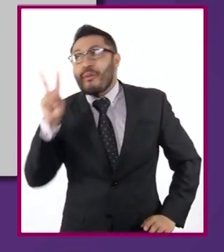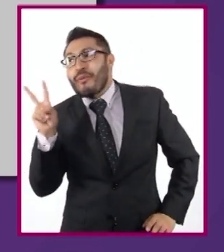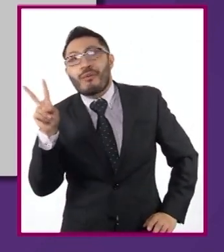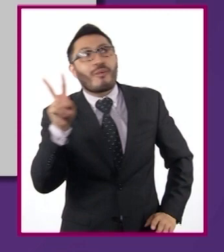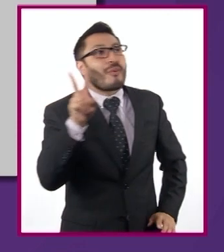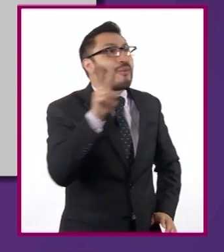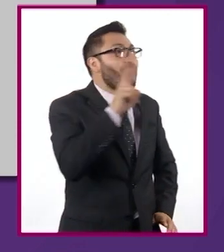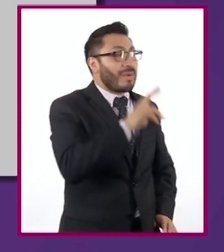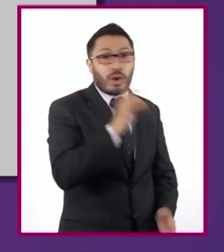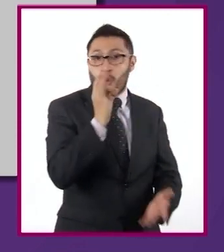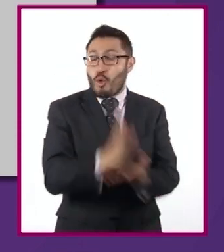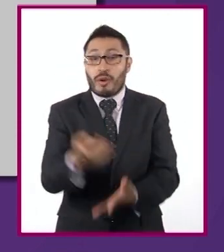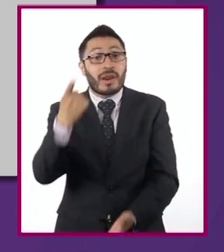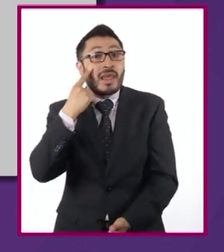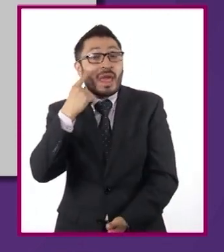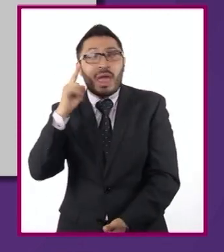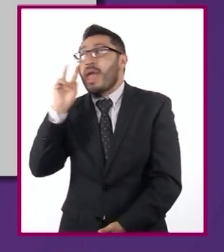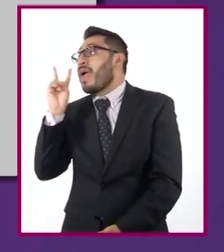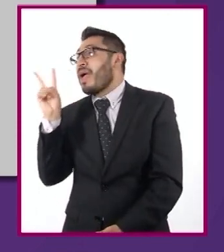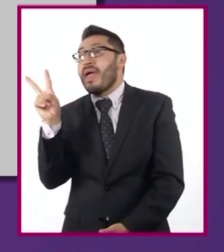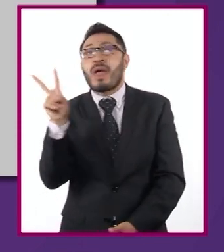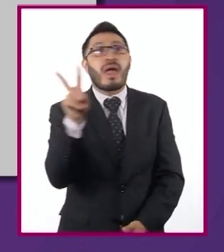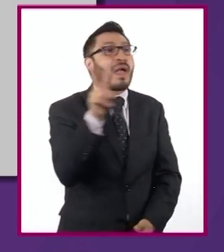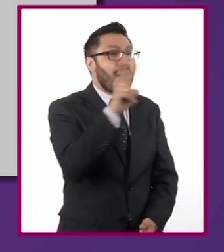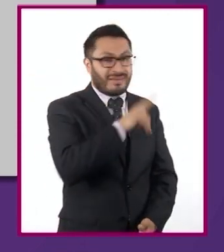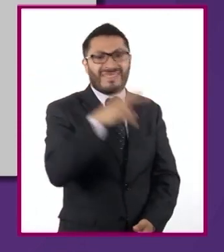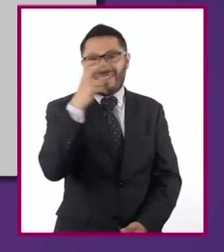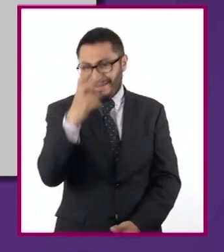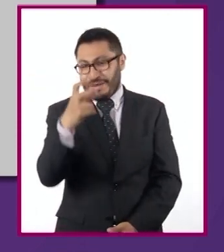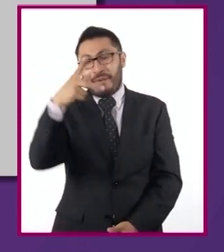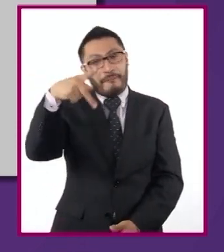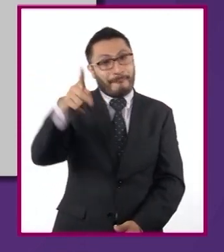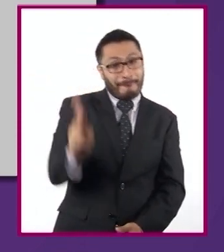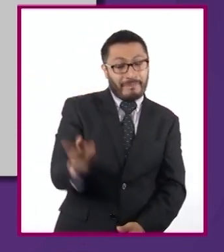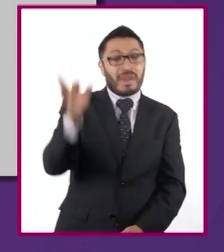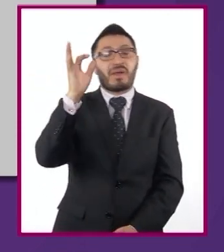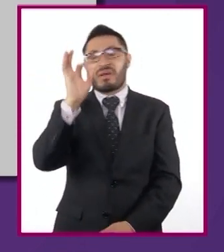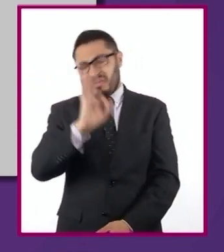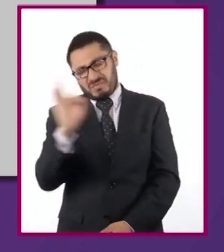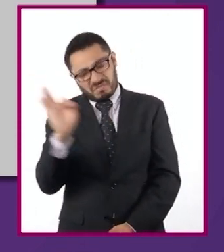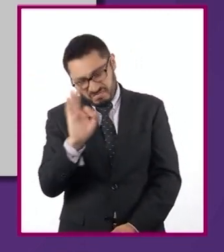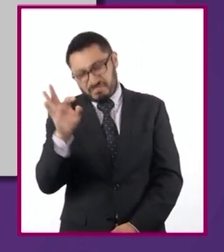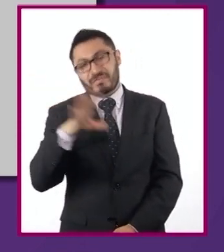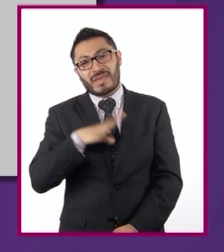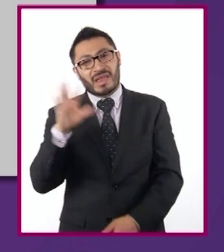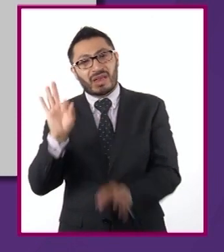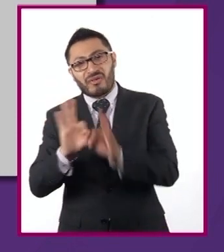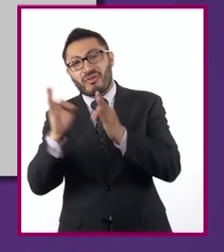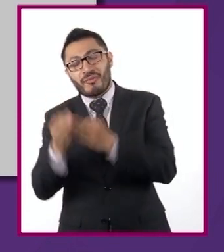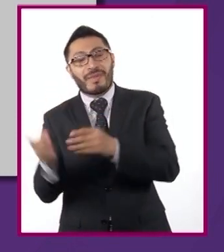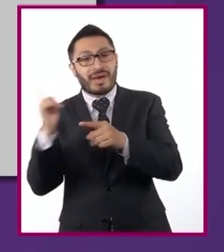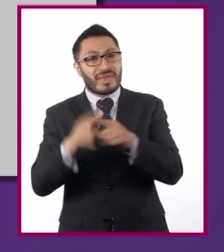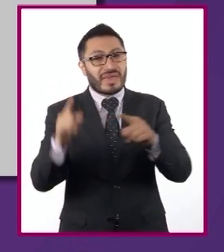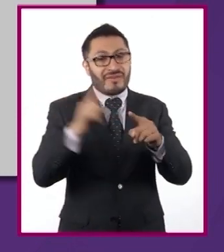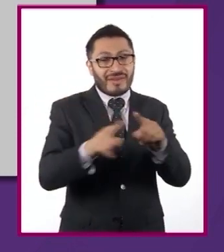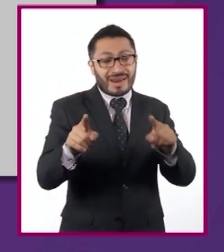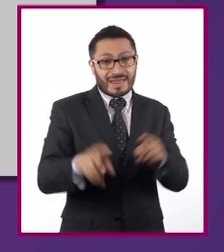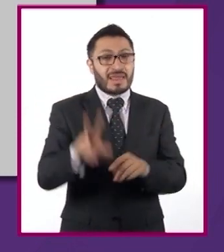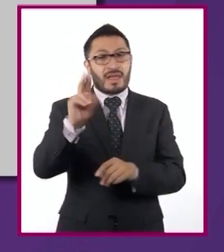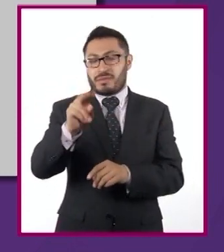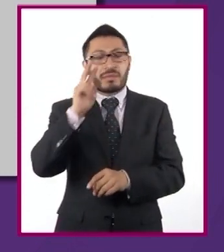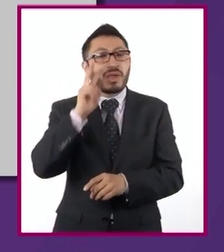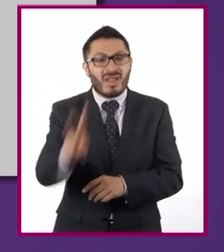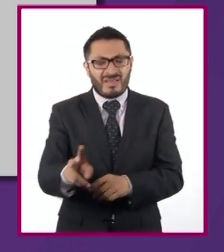a través del sentido de la vista. Sin embargo, pudieran existir otros recursos que no necesariamente son